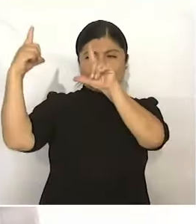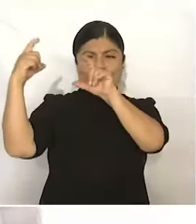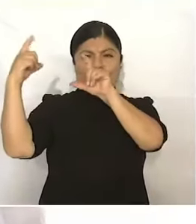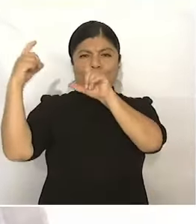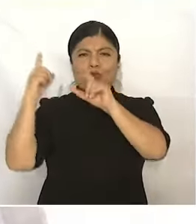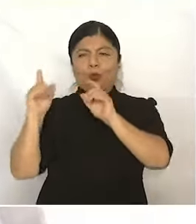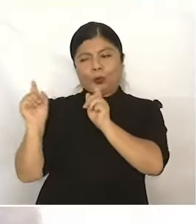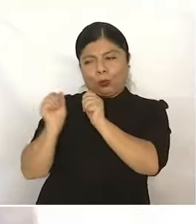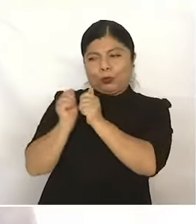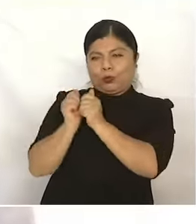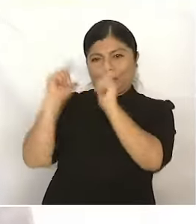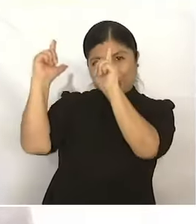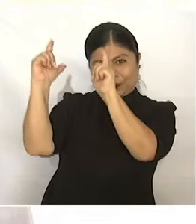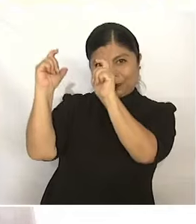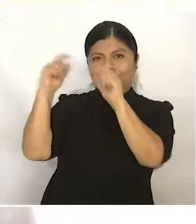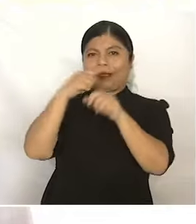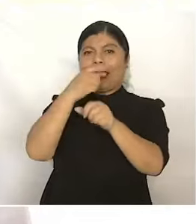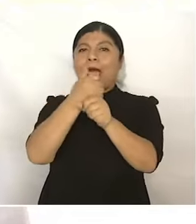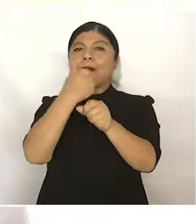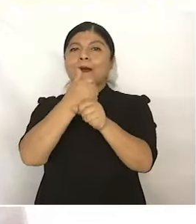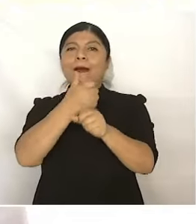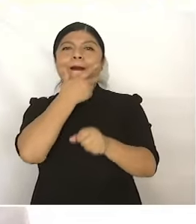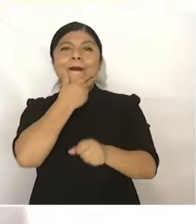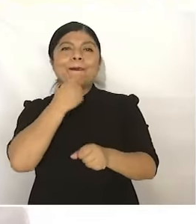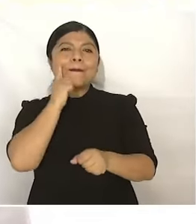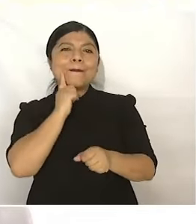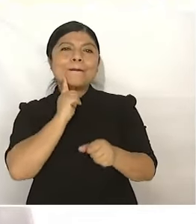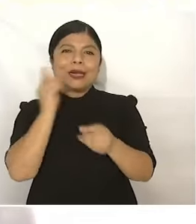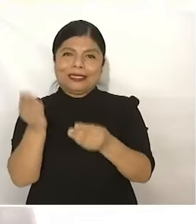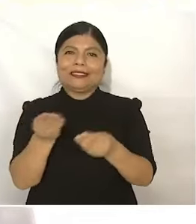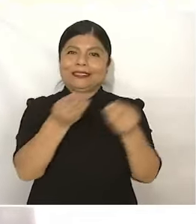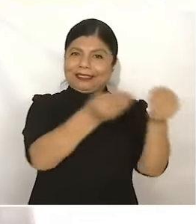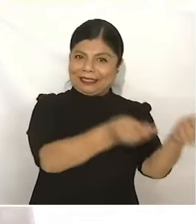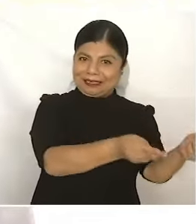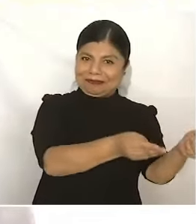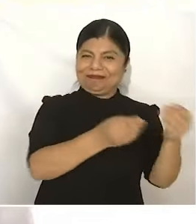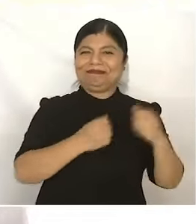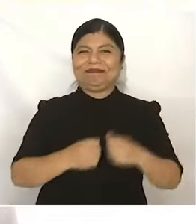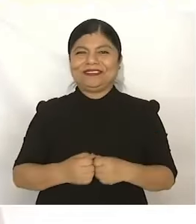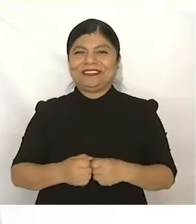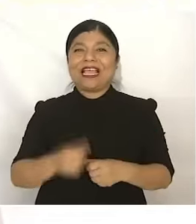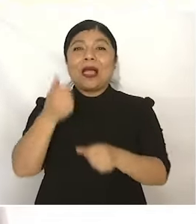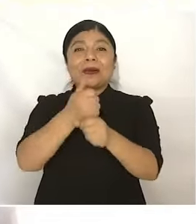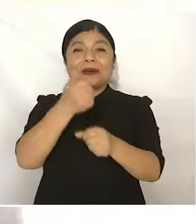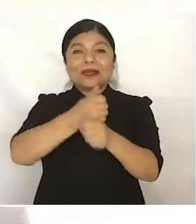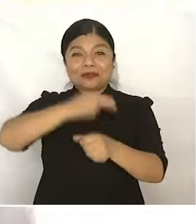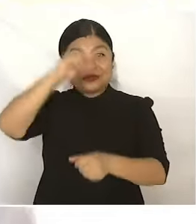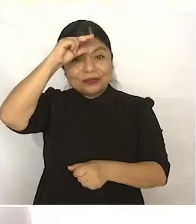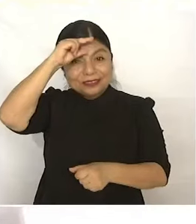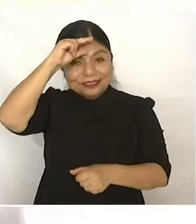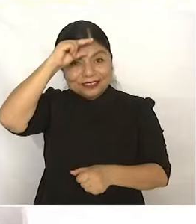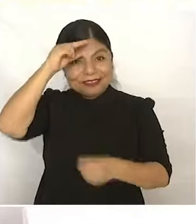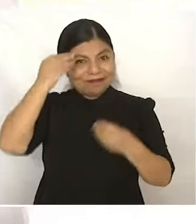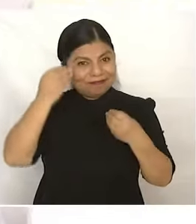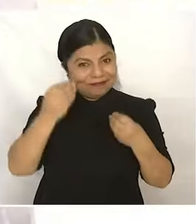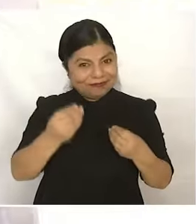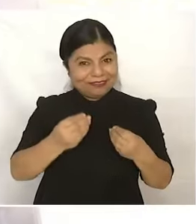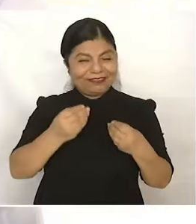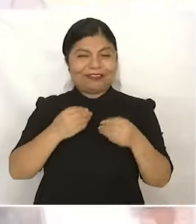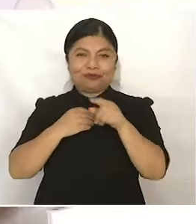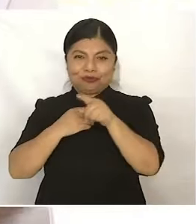¿Sabes qué? Tu abuelita y tu abuelito son muy inteligentes, ¿eh? Para que no me vayas a salir tú con...